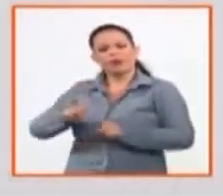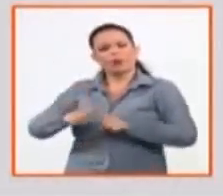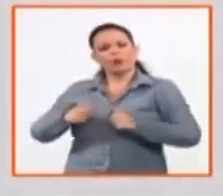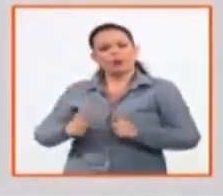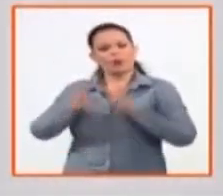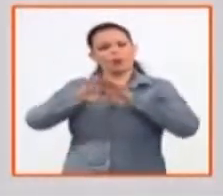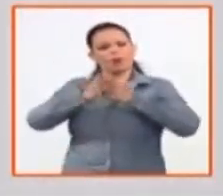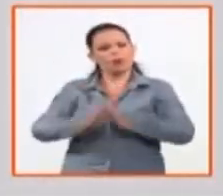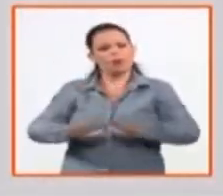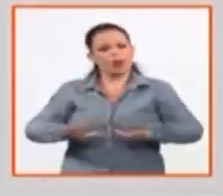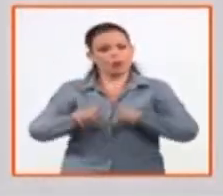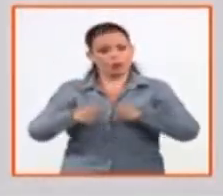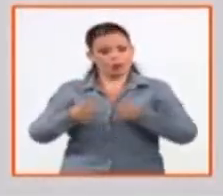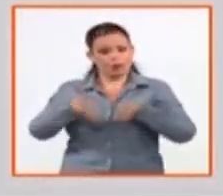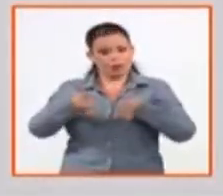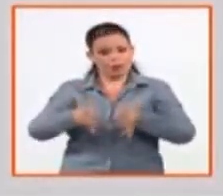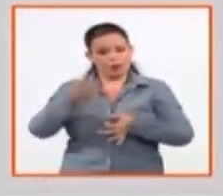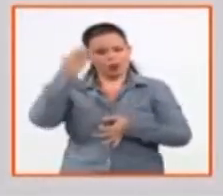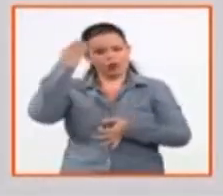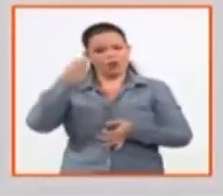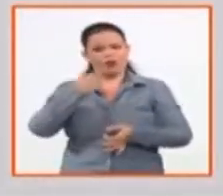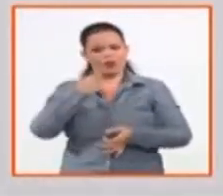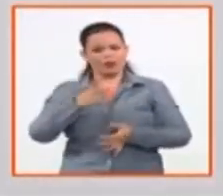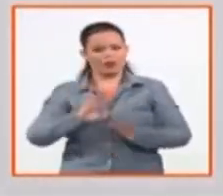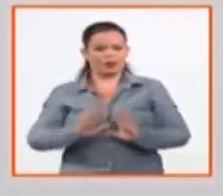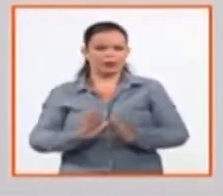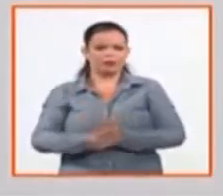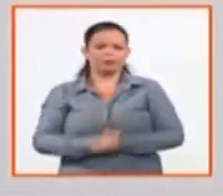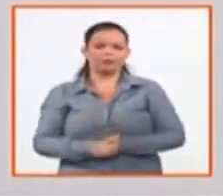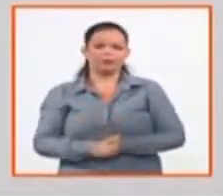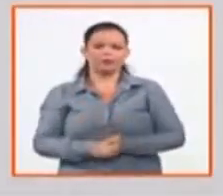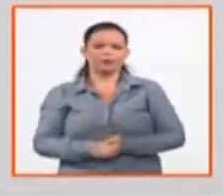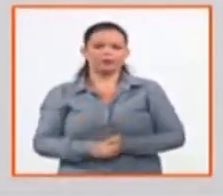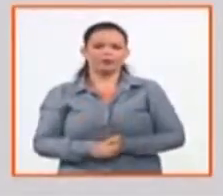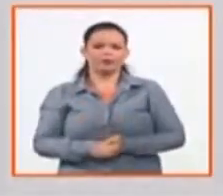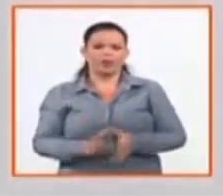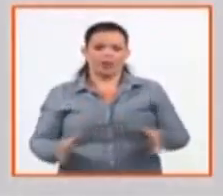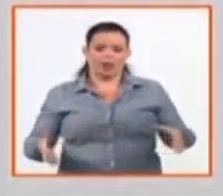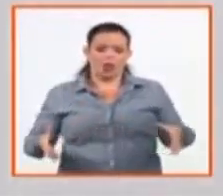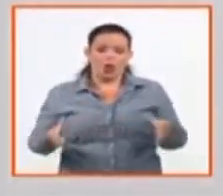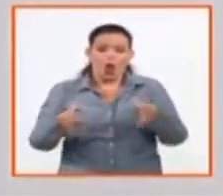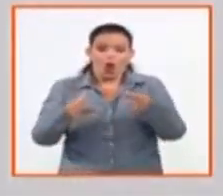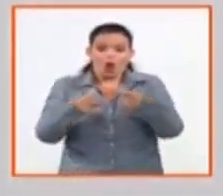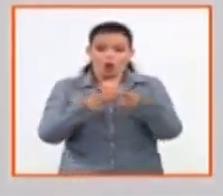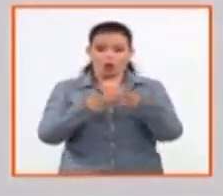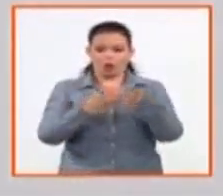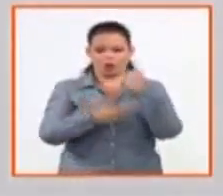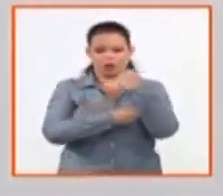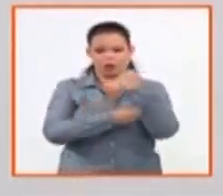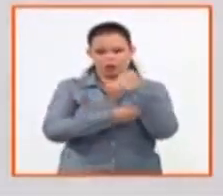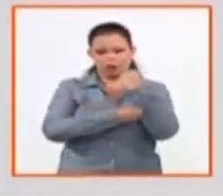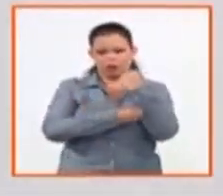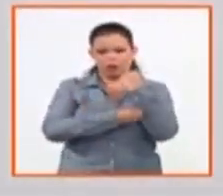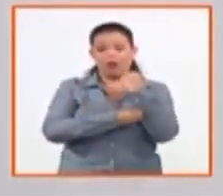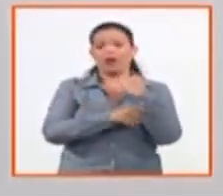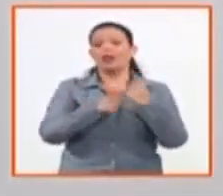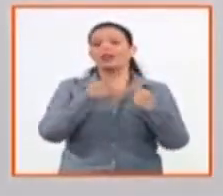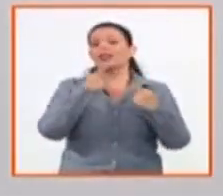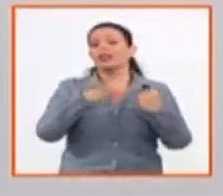a decir, no sé si se puede decir así, la célula afgana, ajá, del Estado Islámico, ajá, ha dicho que le va a plantear la